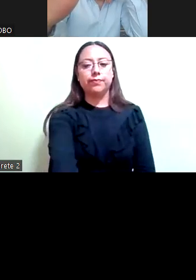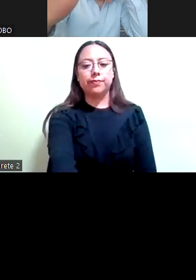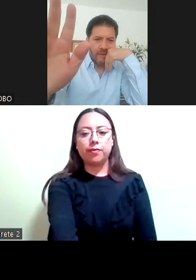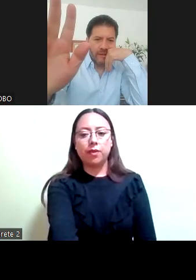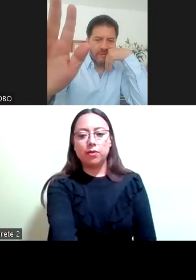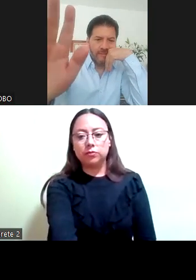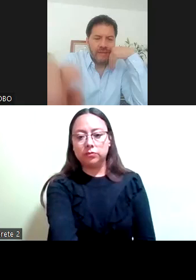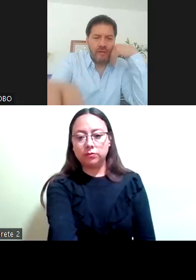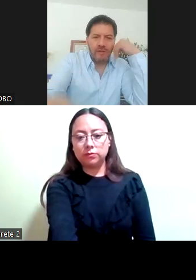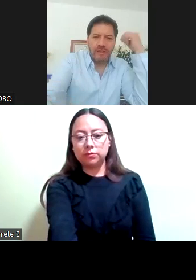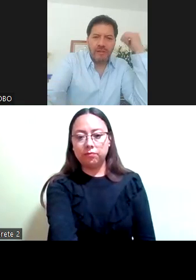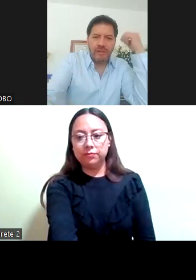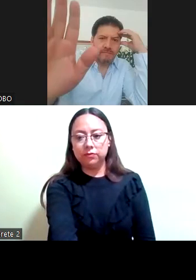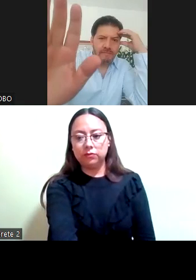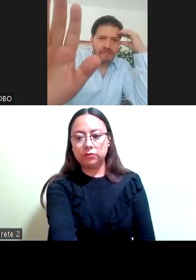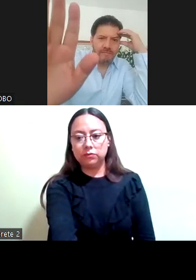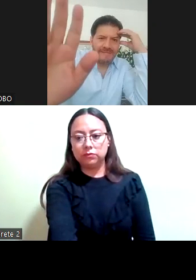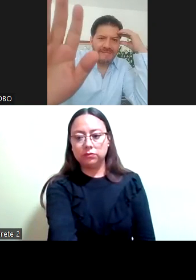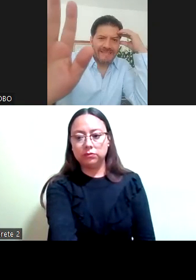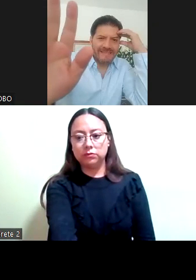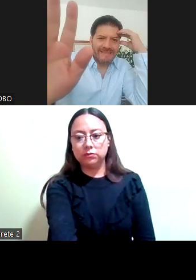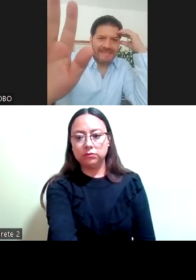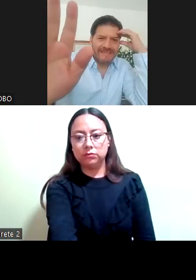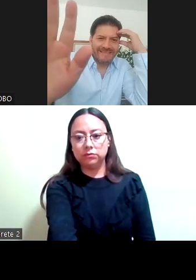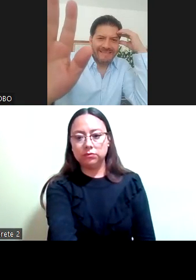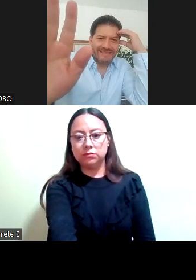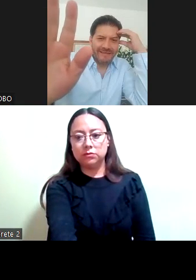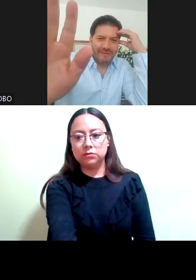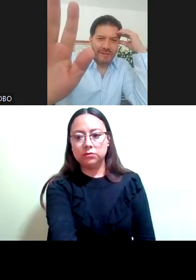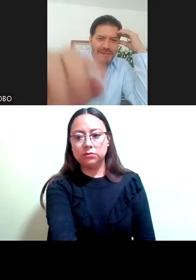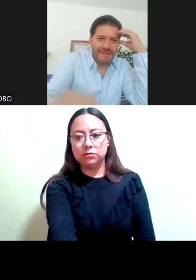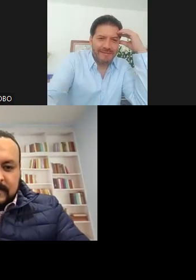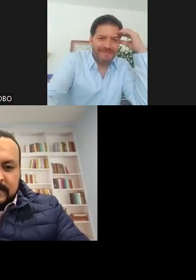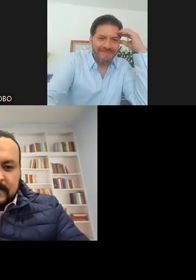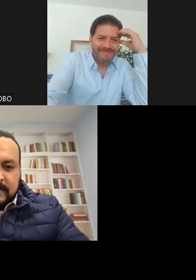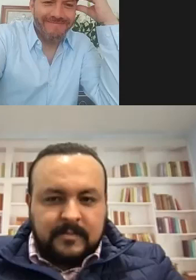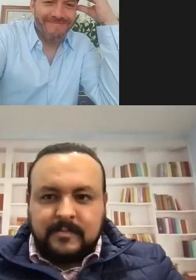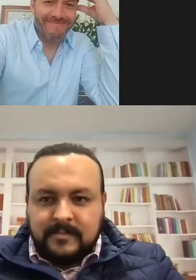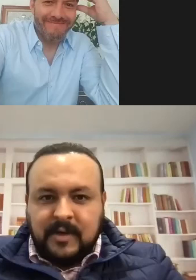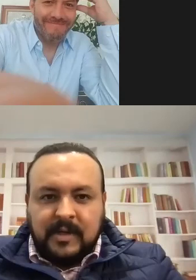secretario. Buen día. Buenos días a todos y Cuídense. todos. Hasta luego. Gracias. Gracias.